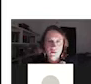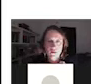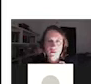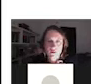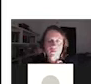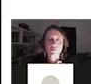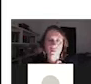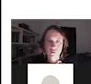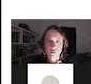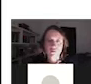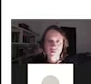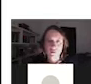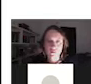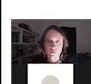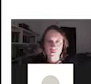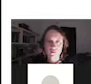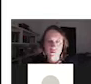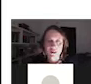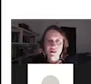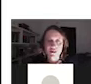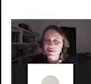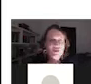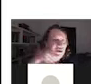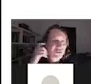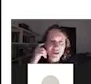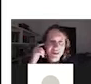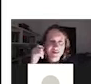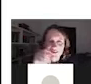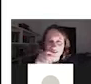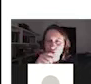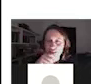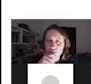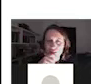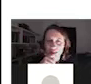reparta de la misma manera en todos los espacios, en todas las suertes.